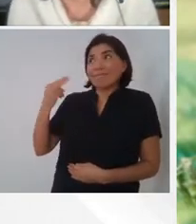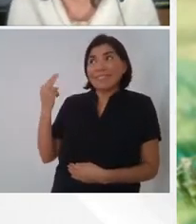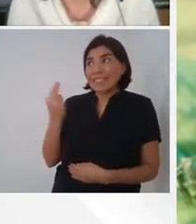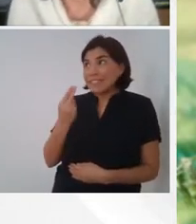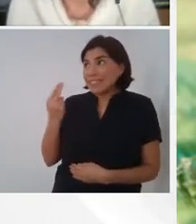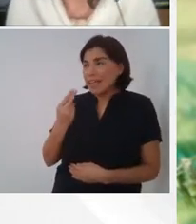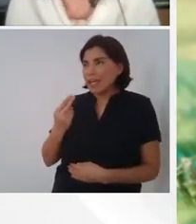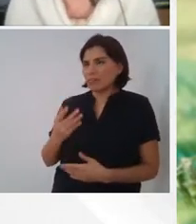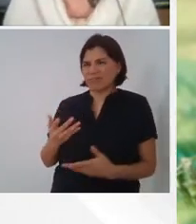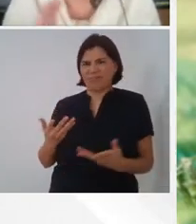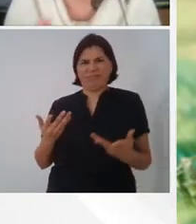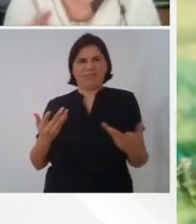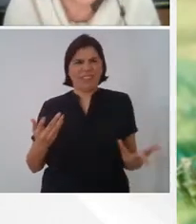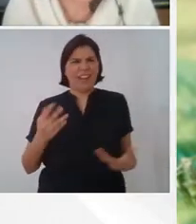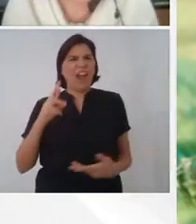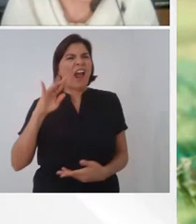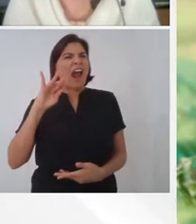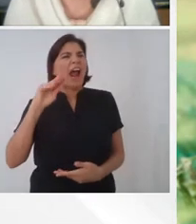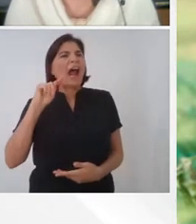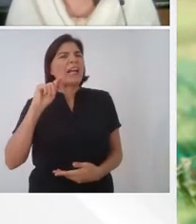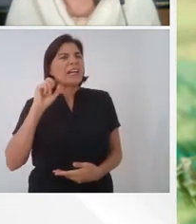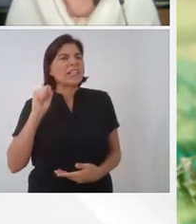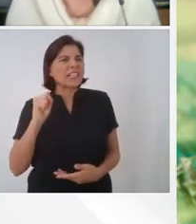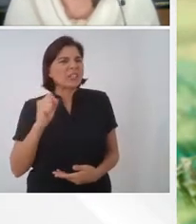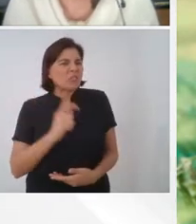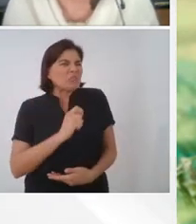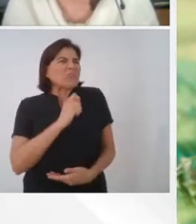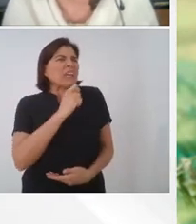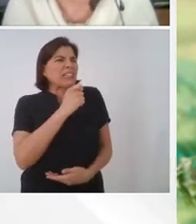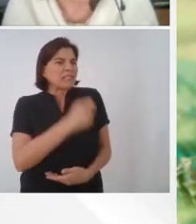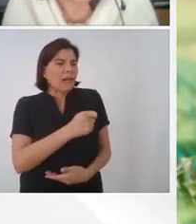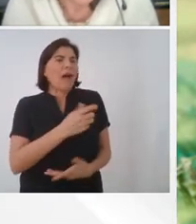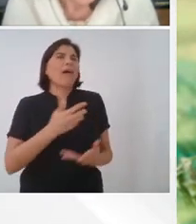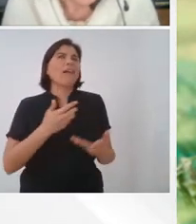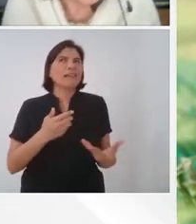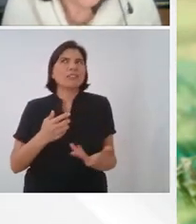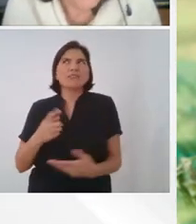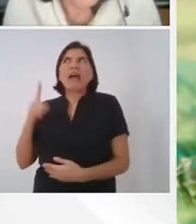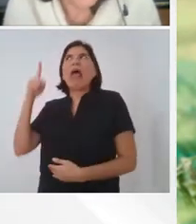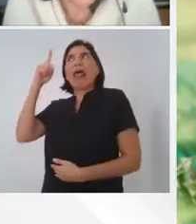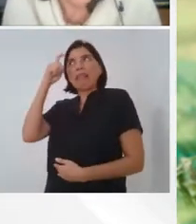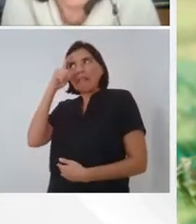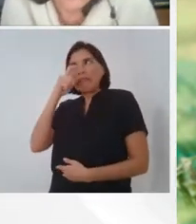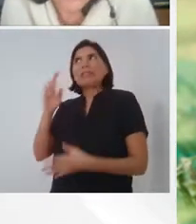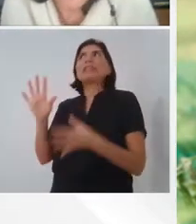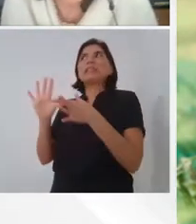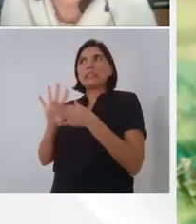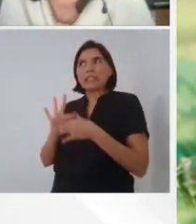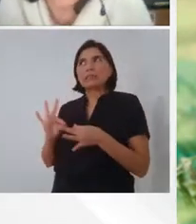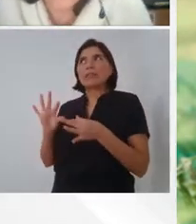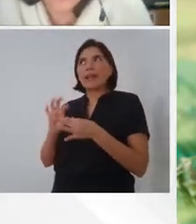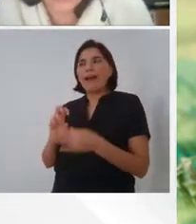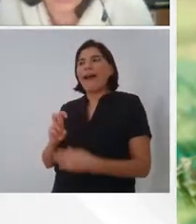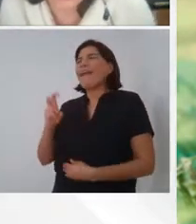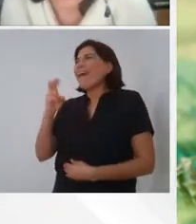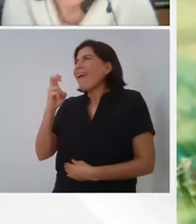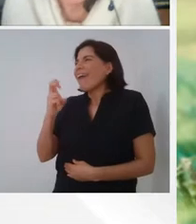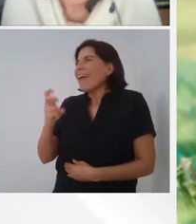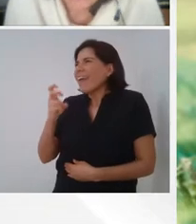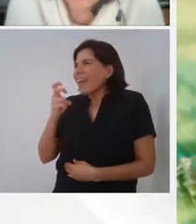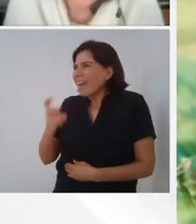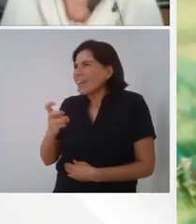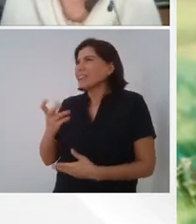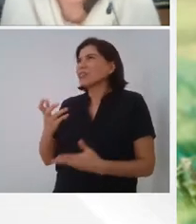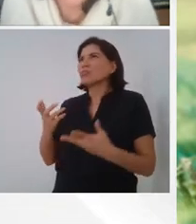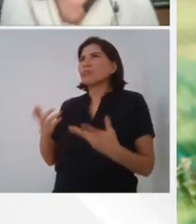rito? Ay, eso también es algo complicado, le dice el zorro. Es lo que hace que un día sea diferente de otro,